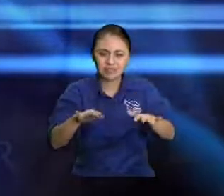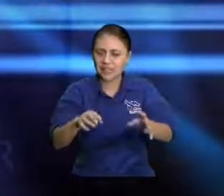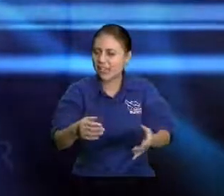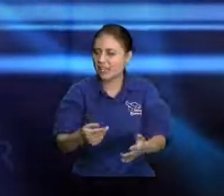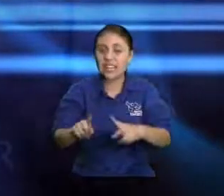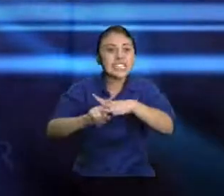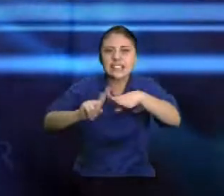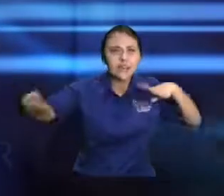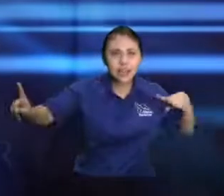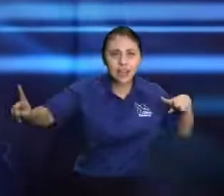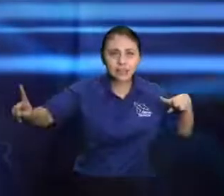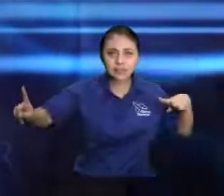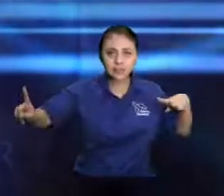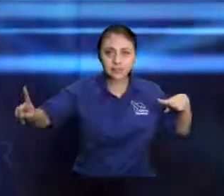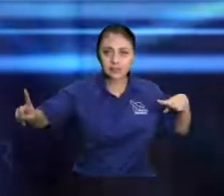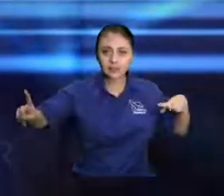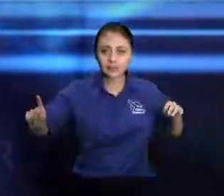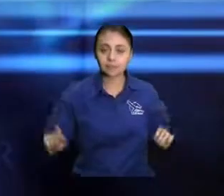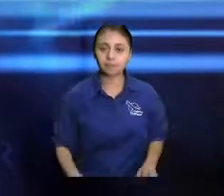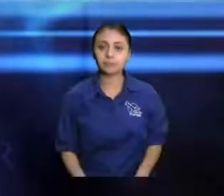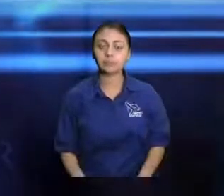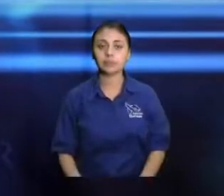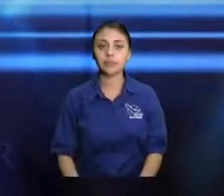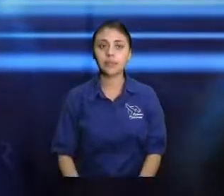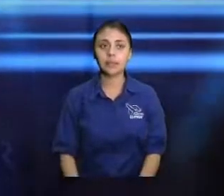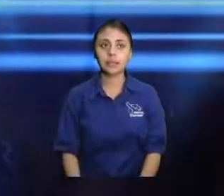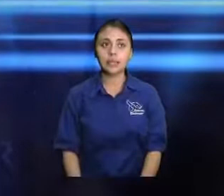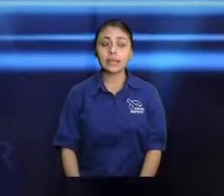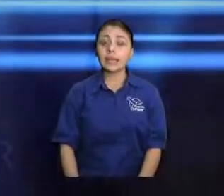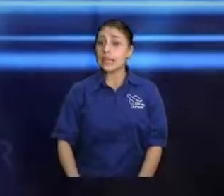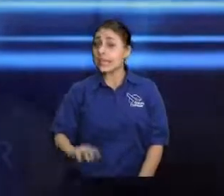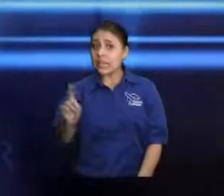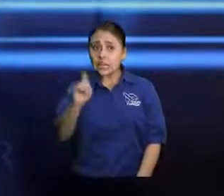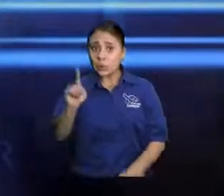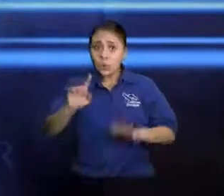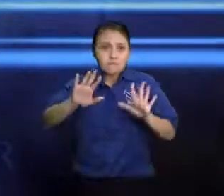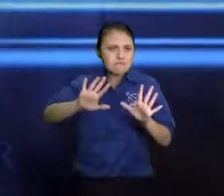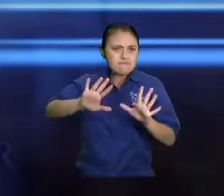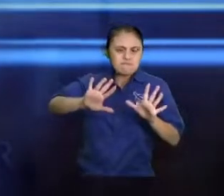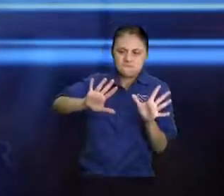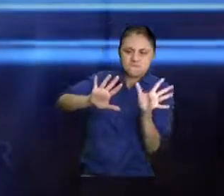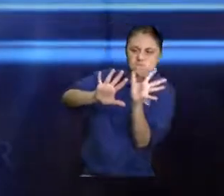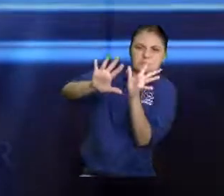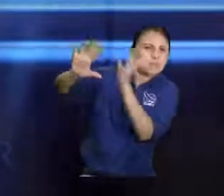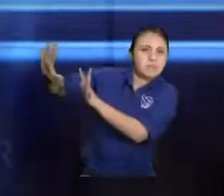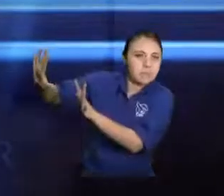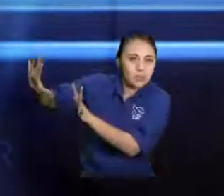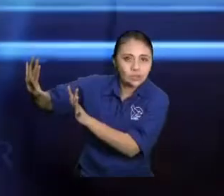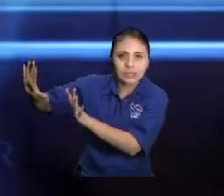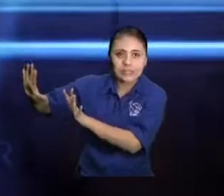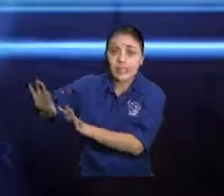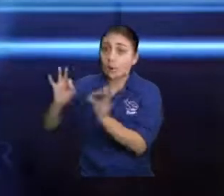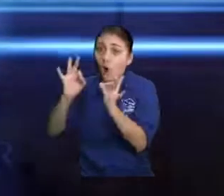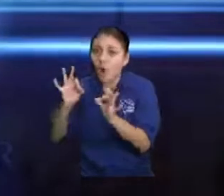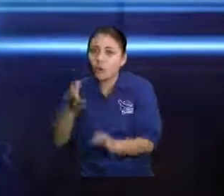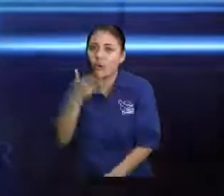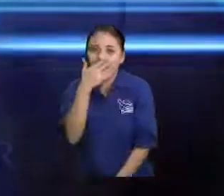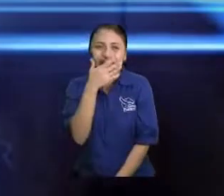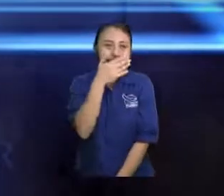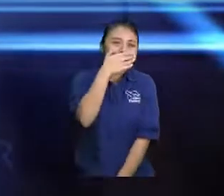Y en su lugar, en lugar de menospreciar o despreciar o